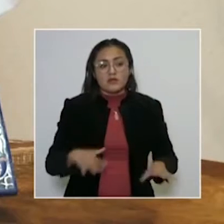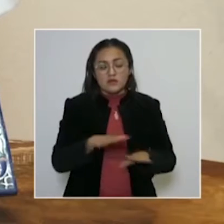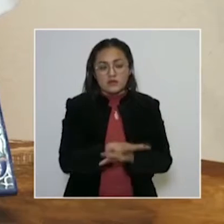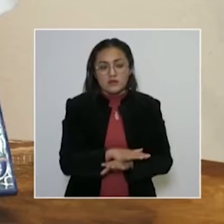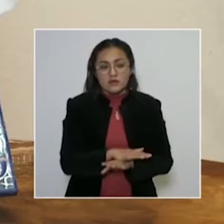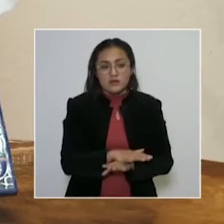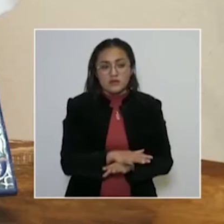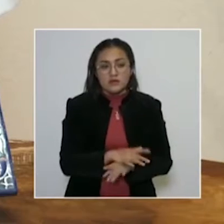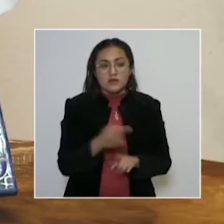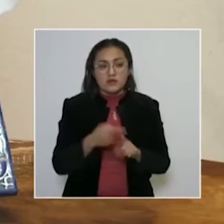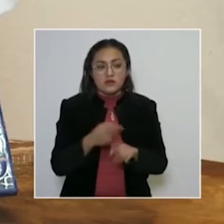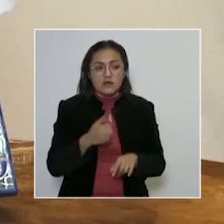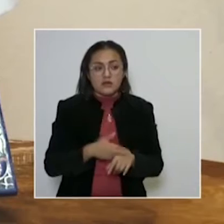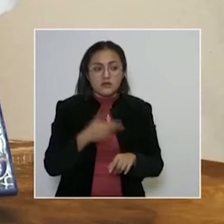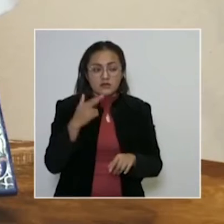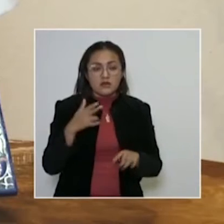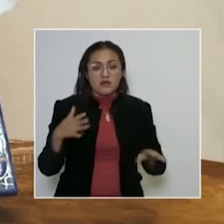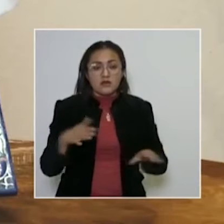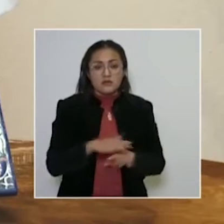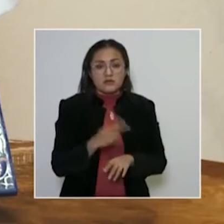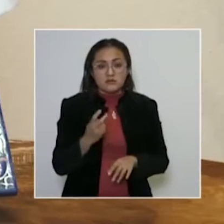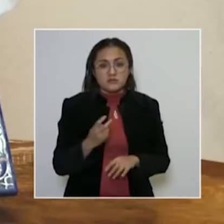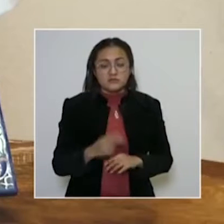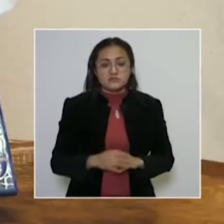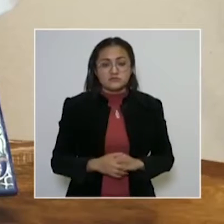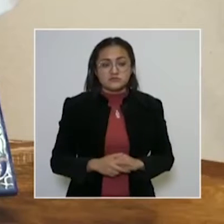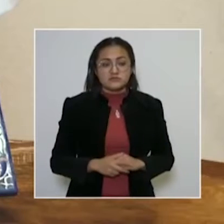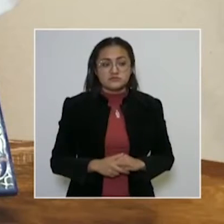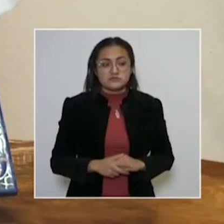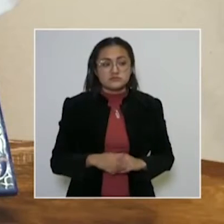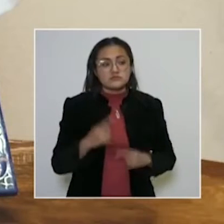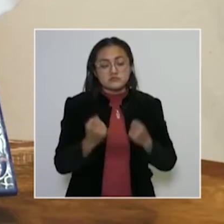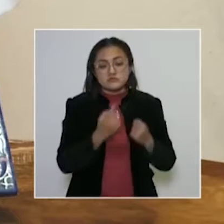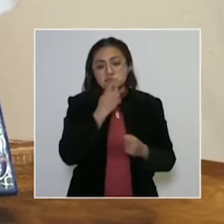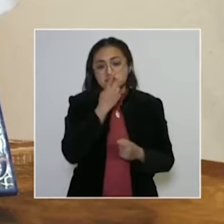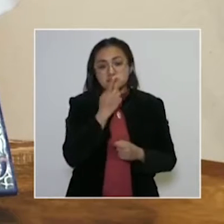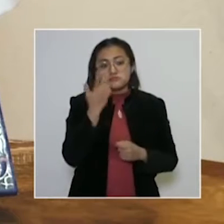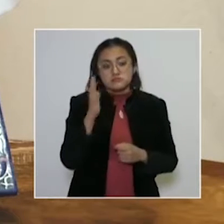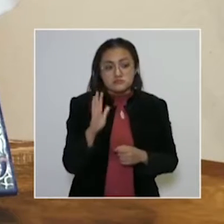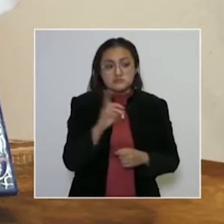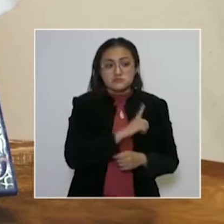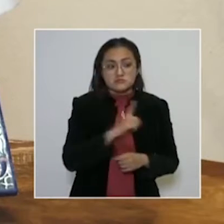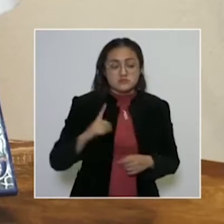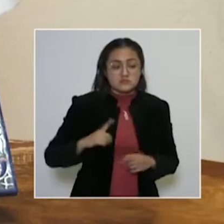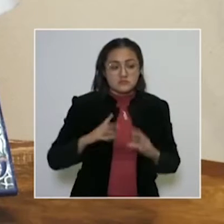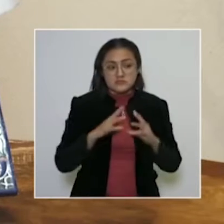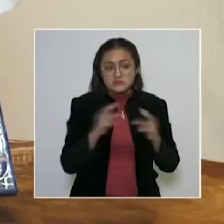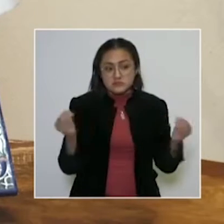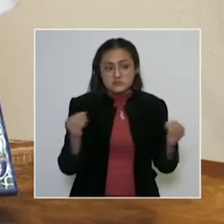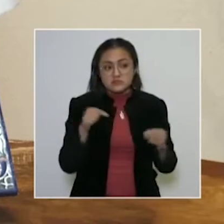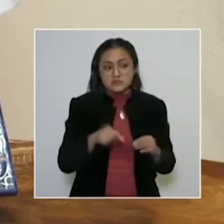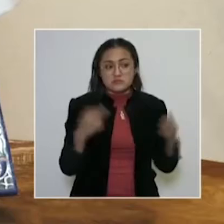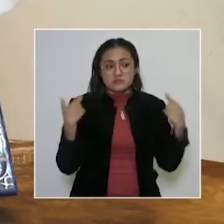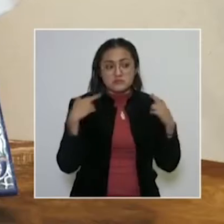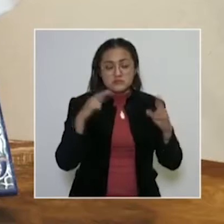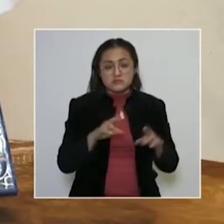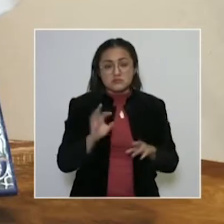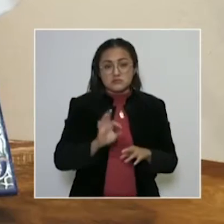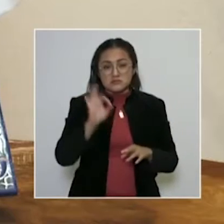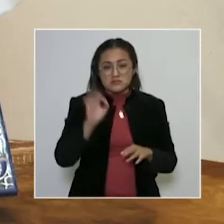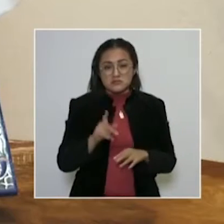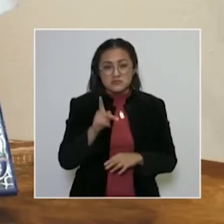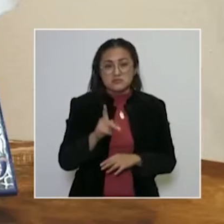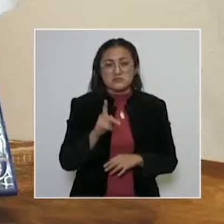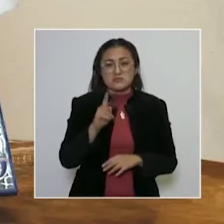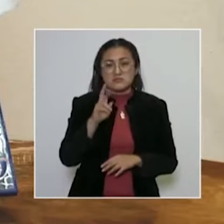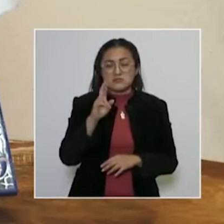a la mayoría relativa hay quienes opinan que debe de desaparecer la representación provincial y